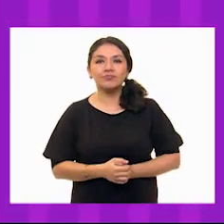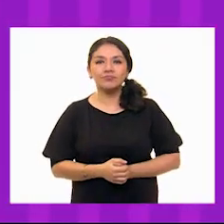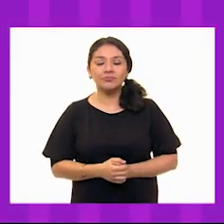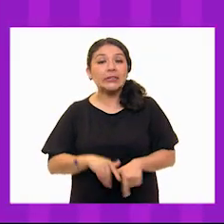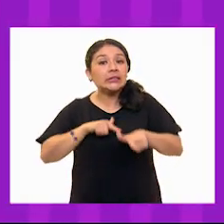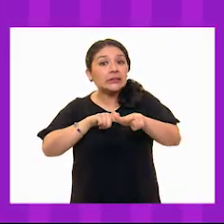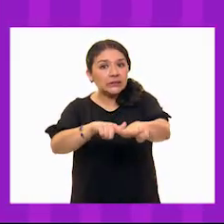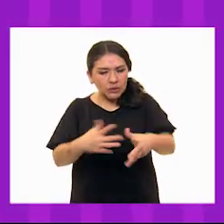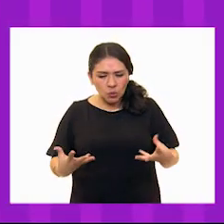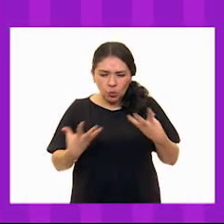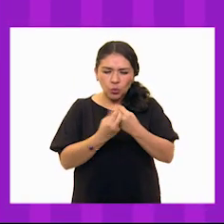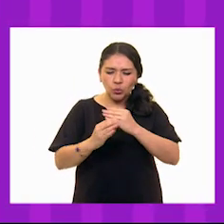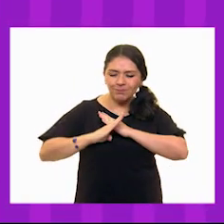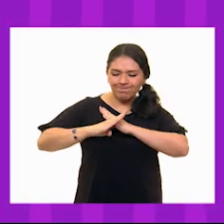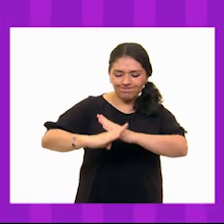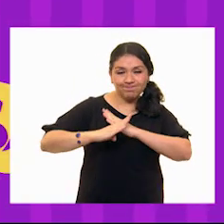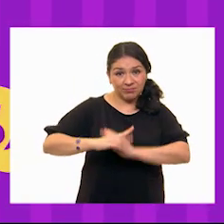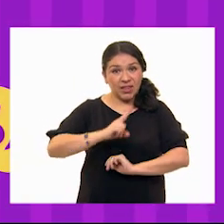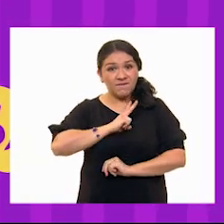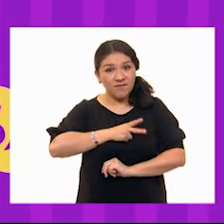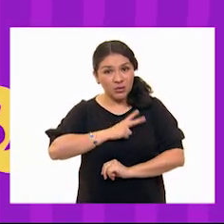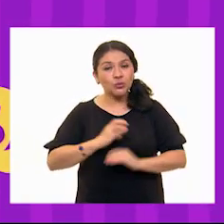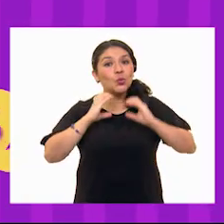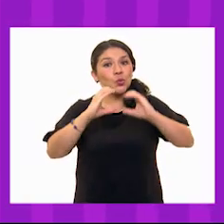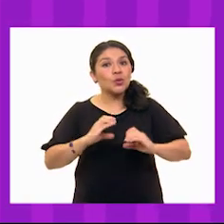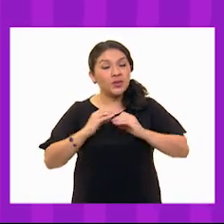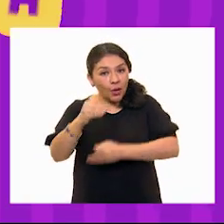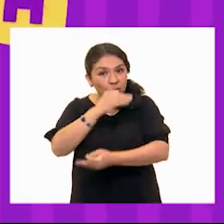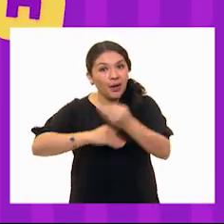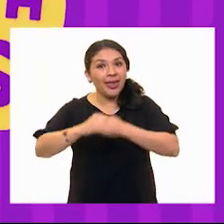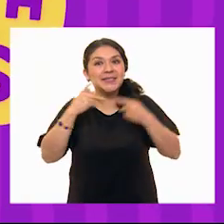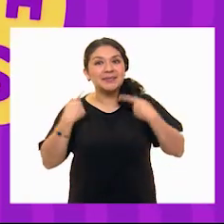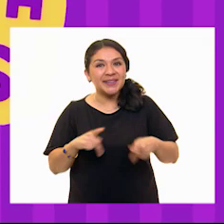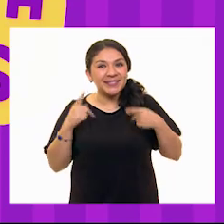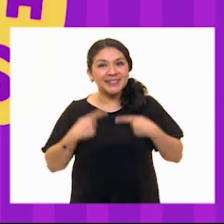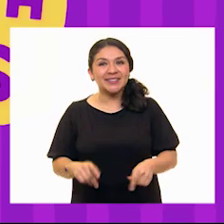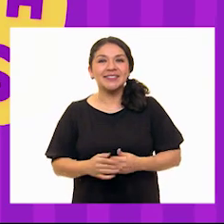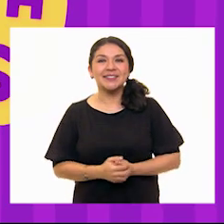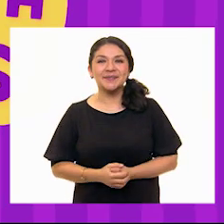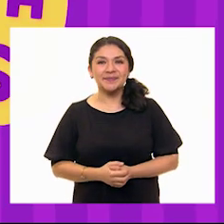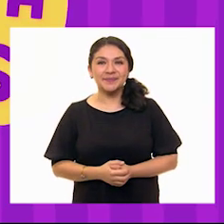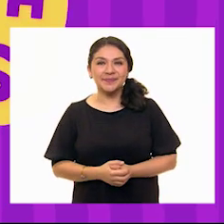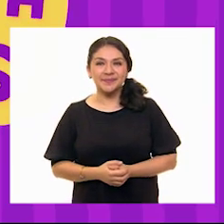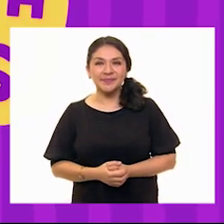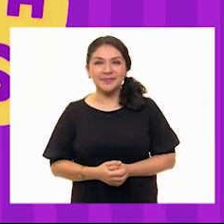¡Sigamos luchando juntos contra este virus cuidándonos los unos a los otros!